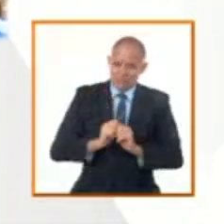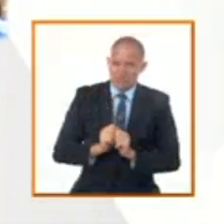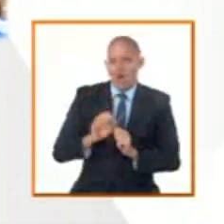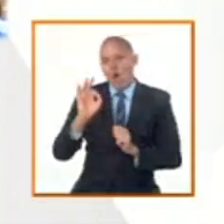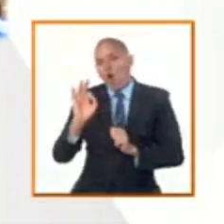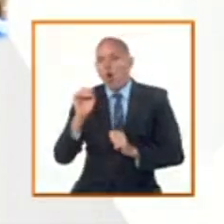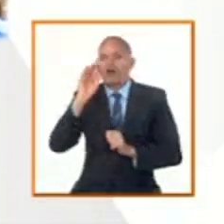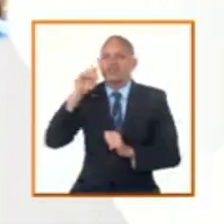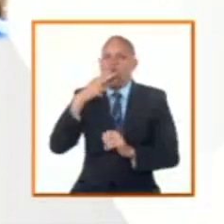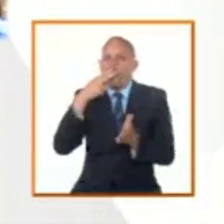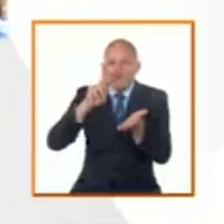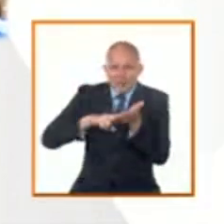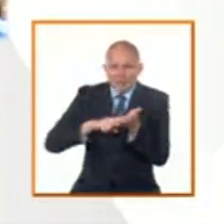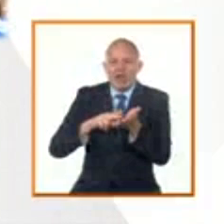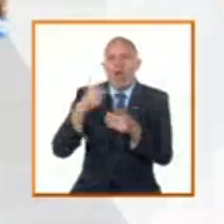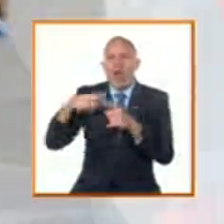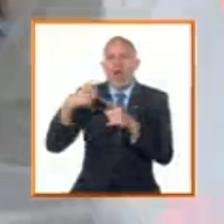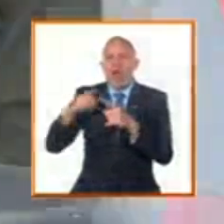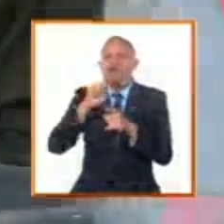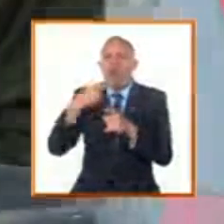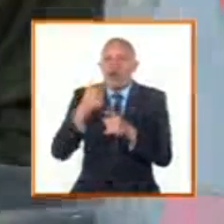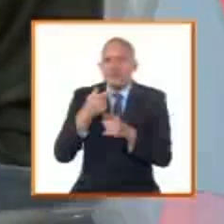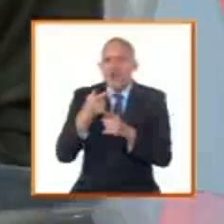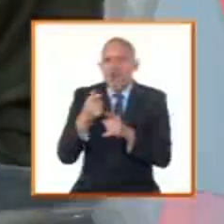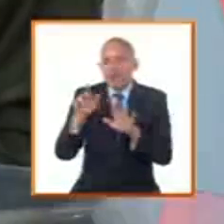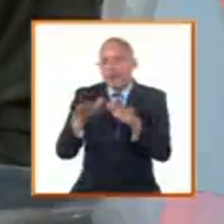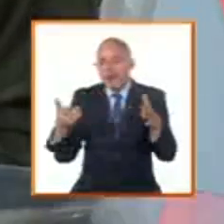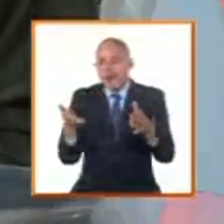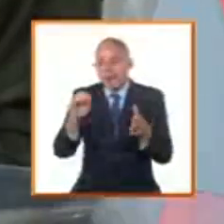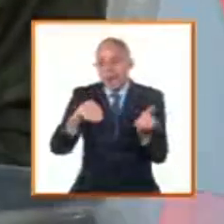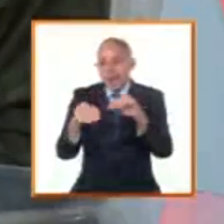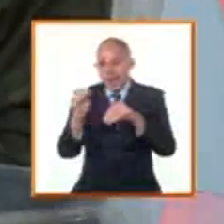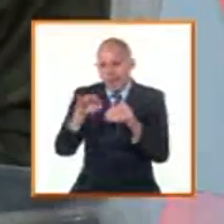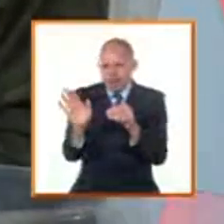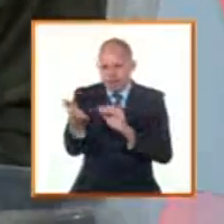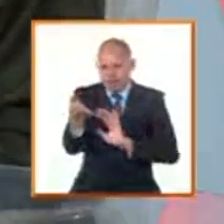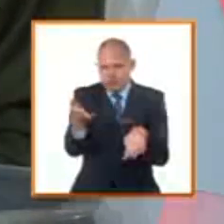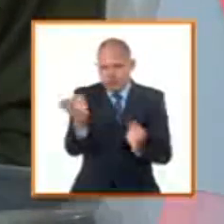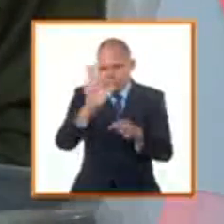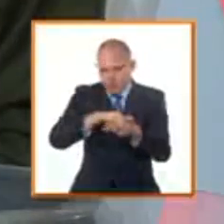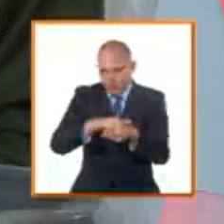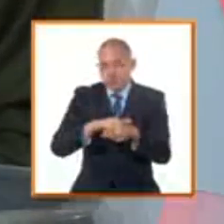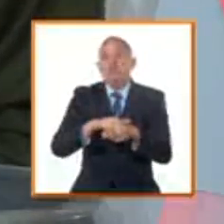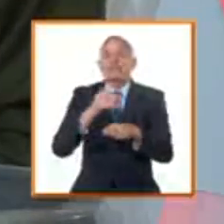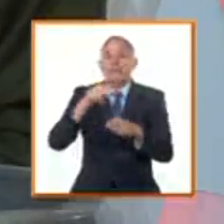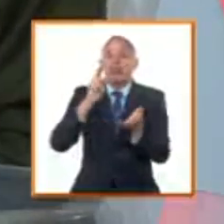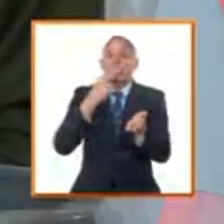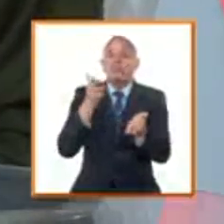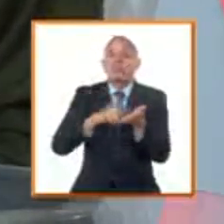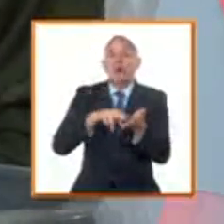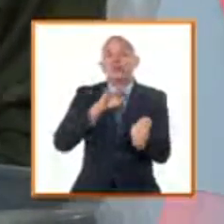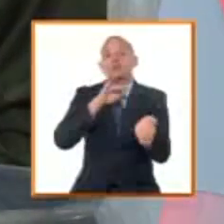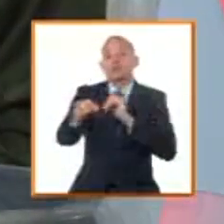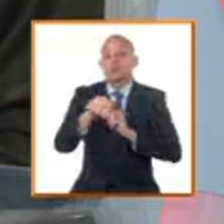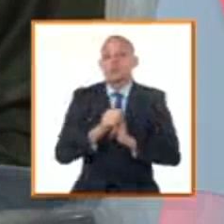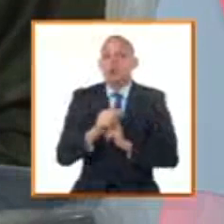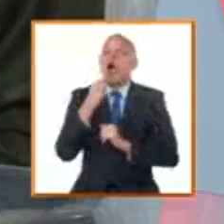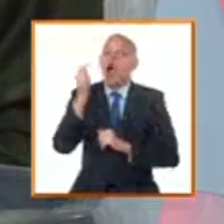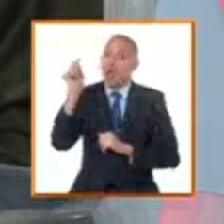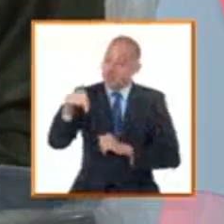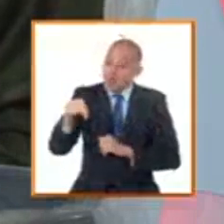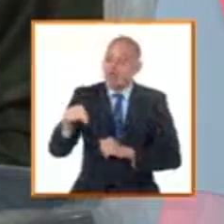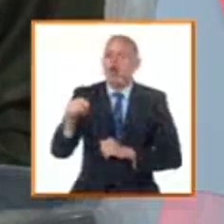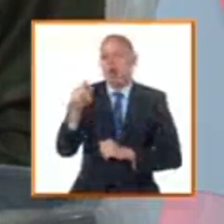el principal emisor de droga al territorio nacional es los Estados Unidos. Es decir, los Estados Unidos hoy constituyen